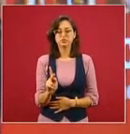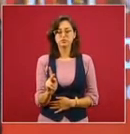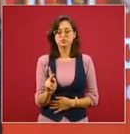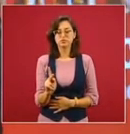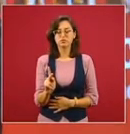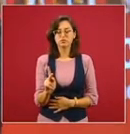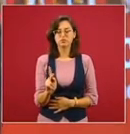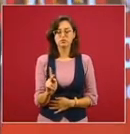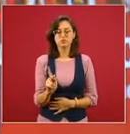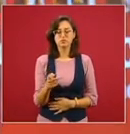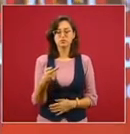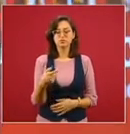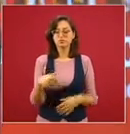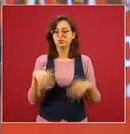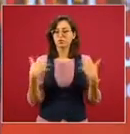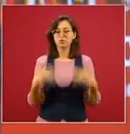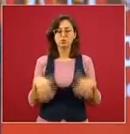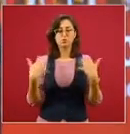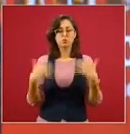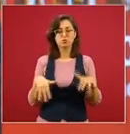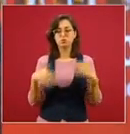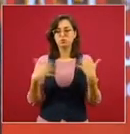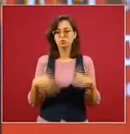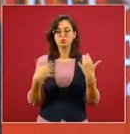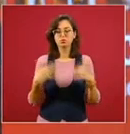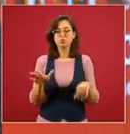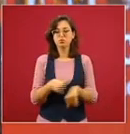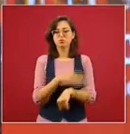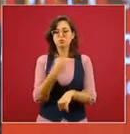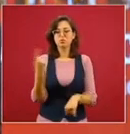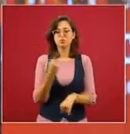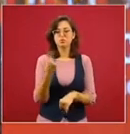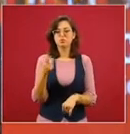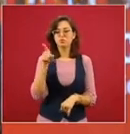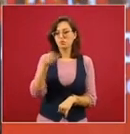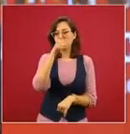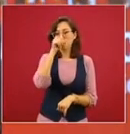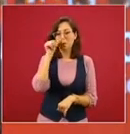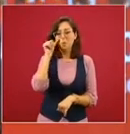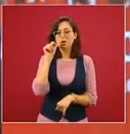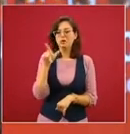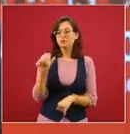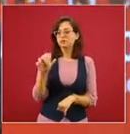fue algo excepcional, porque Juárez y Lerdo